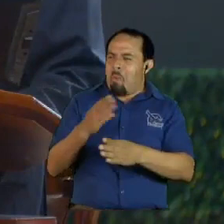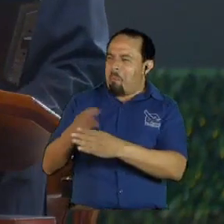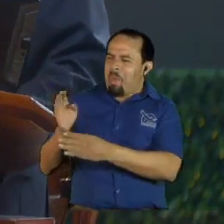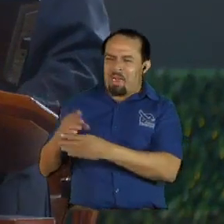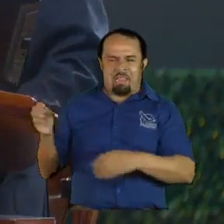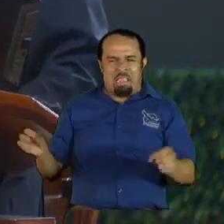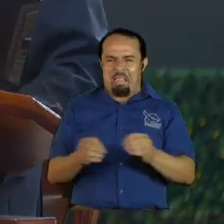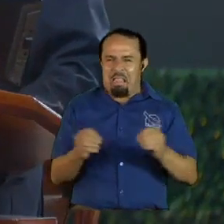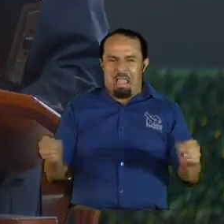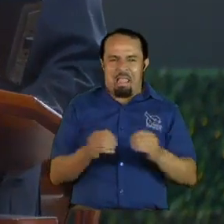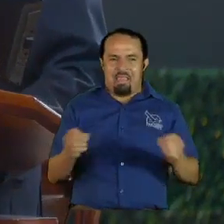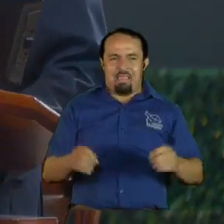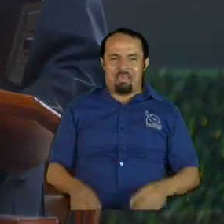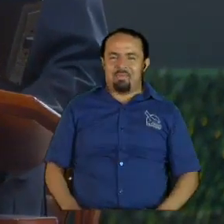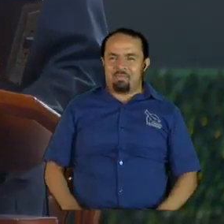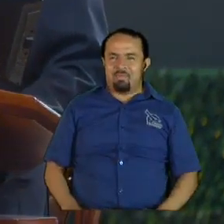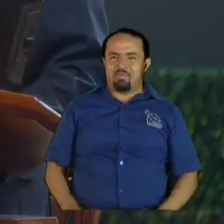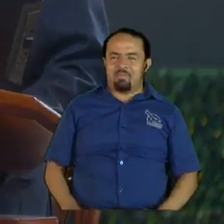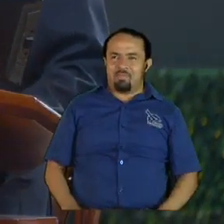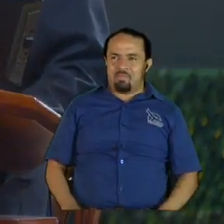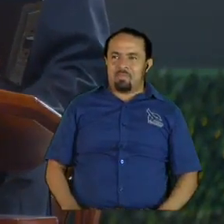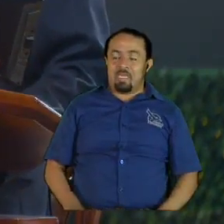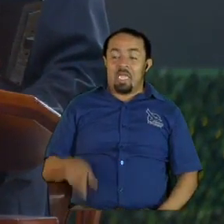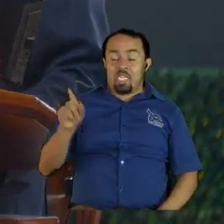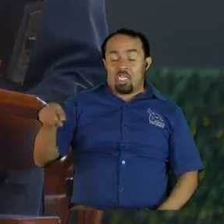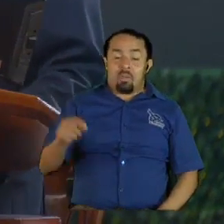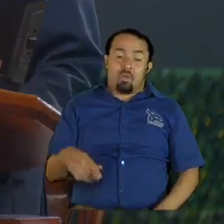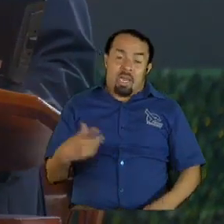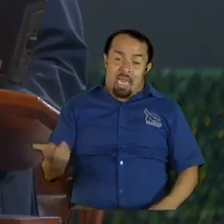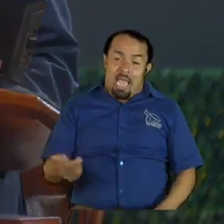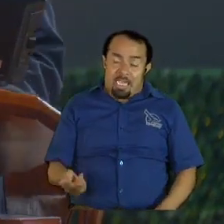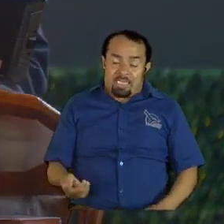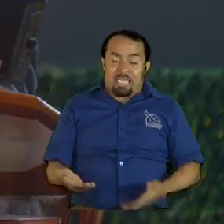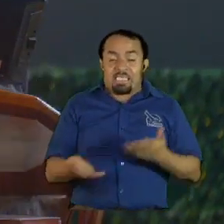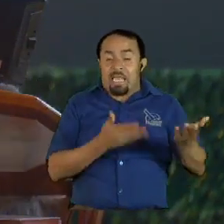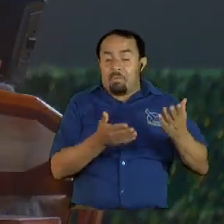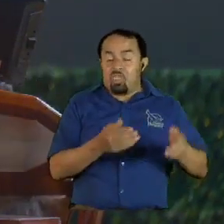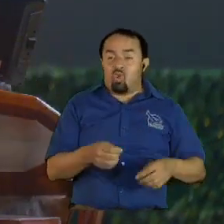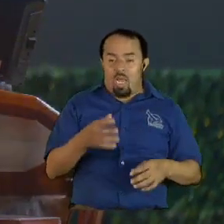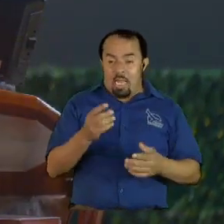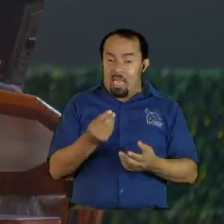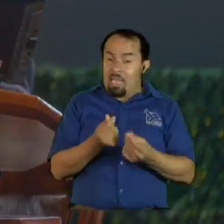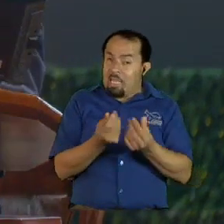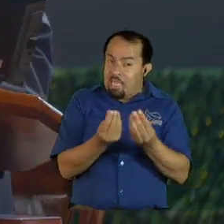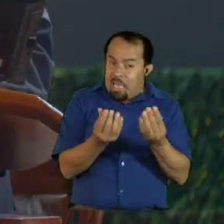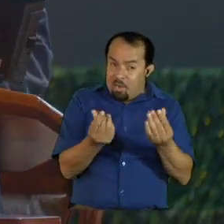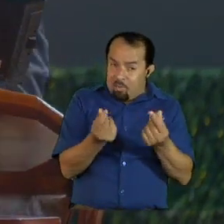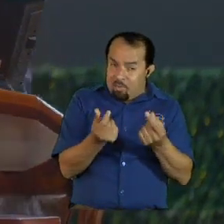eso podría ser porque le hace culto al dinero. Y la avaricia es idolatría.